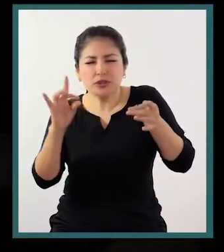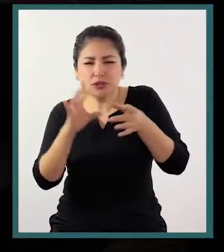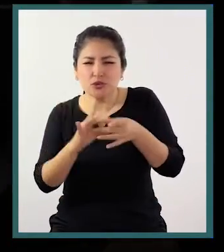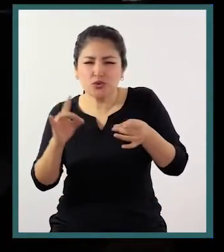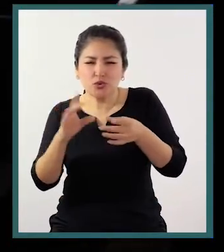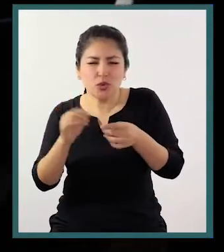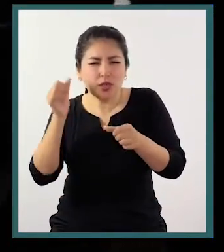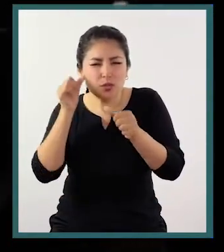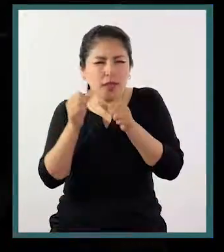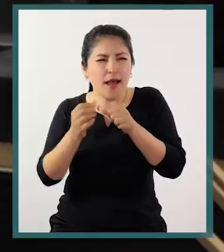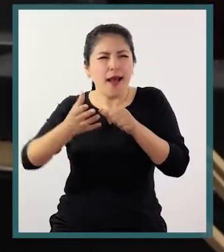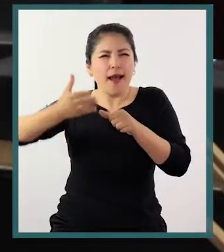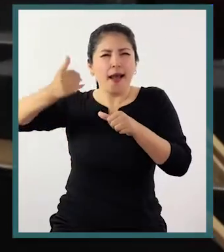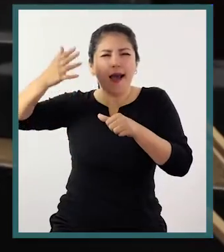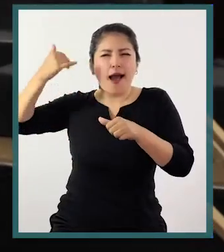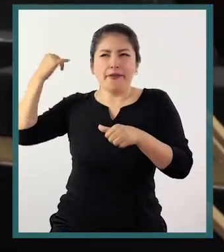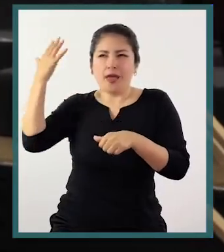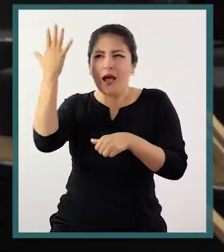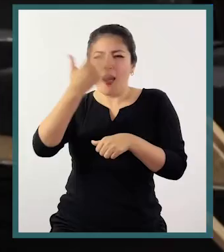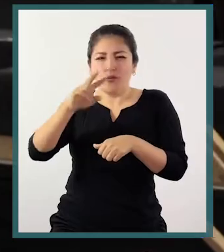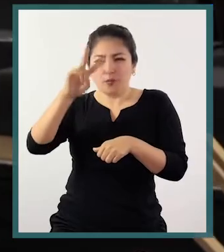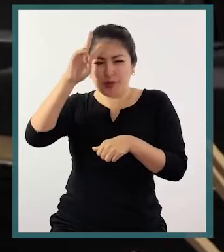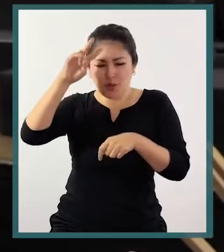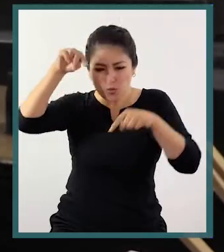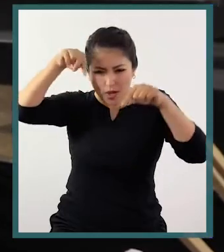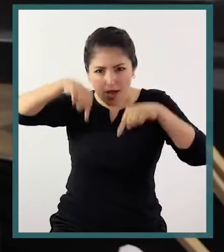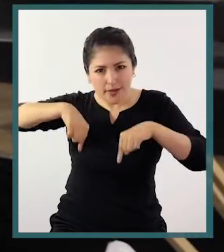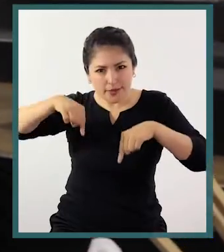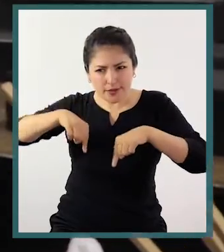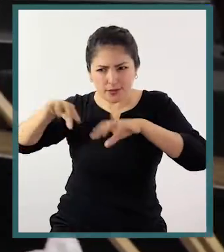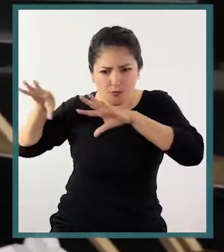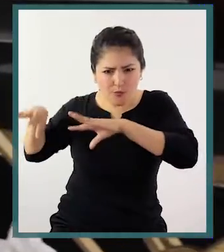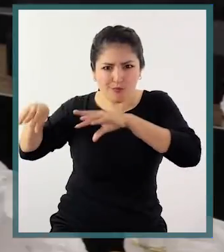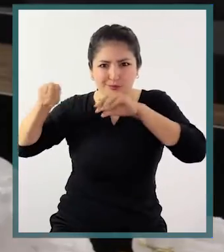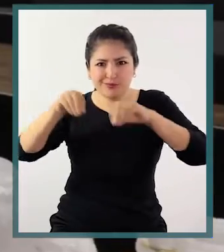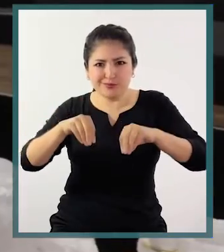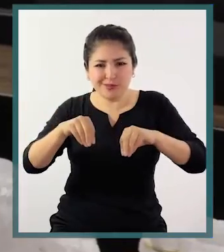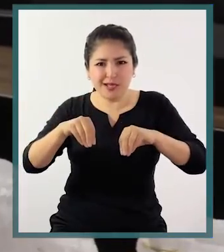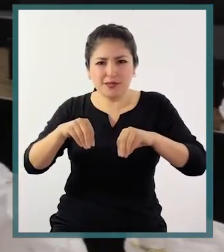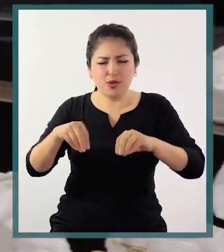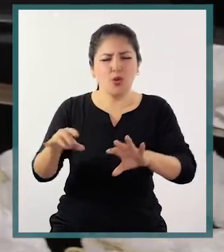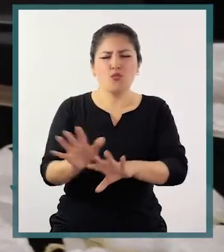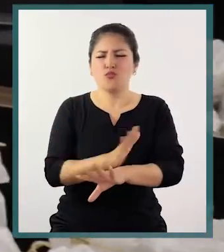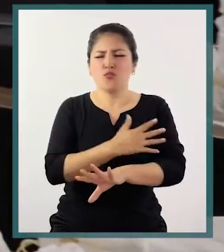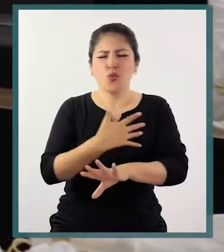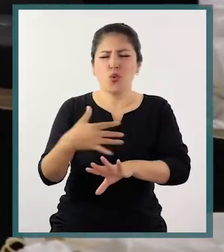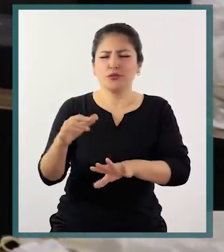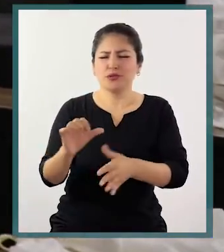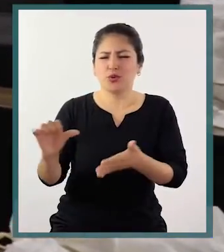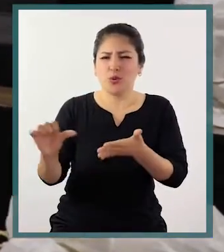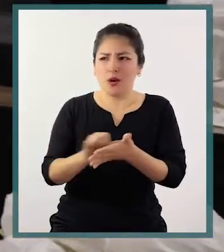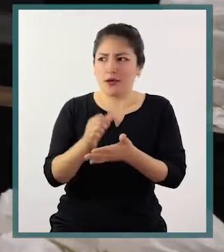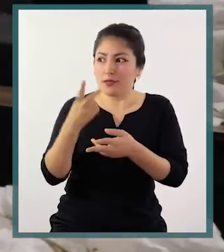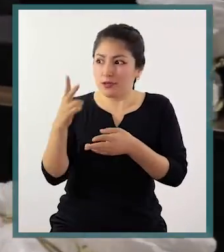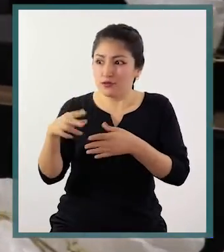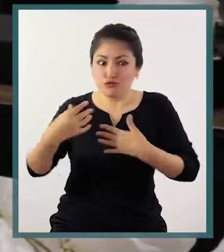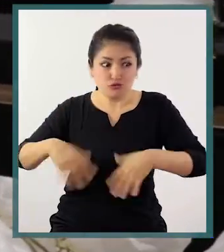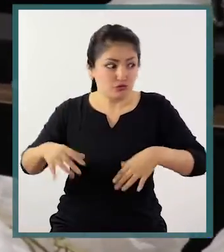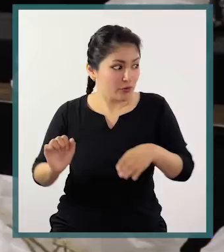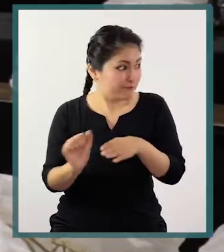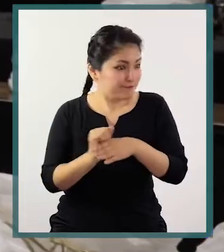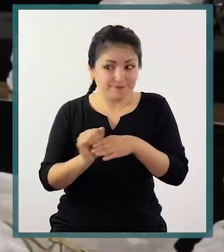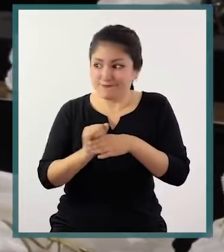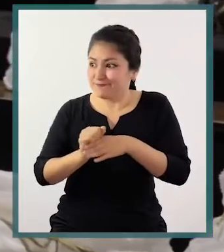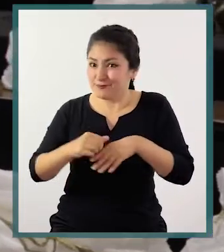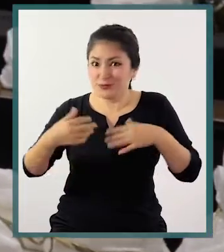historia en sus inicios de los afroperuanos aquí en nuestro país. Los músicos, los artistas ya se están preparando